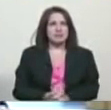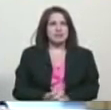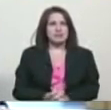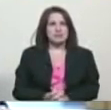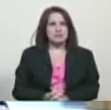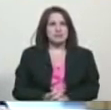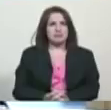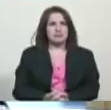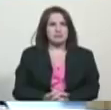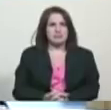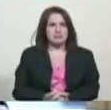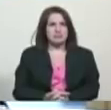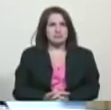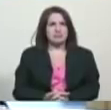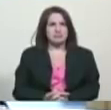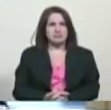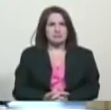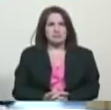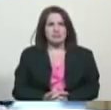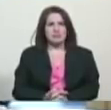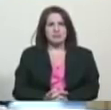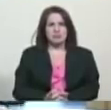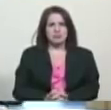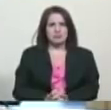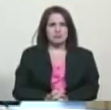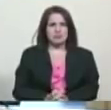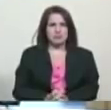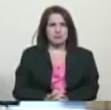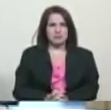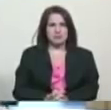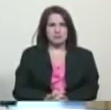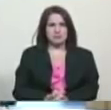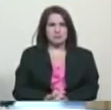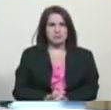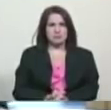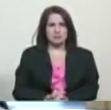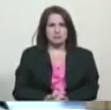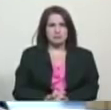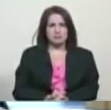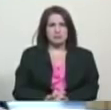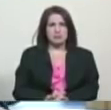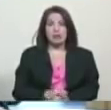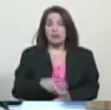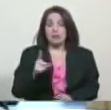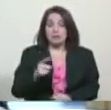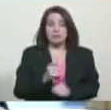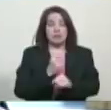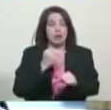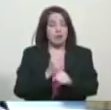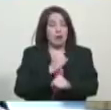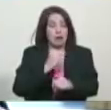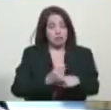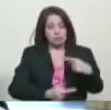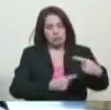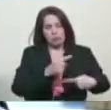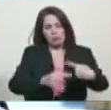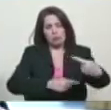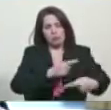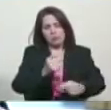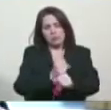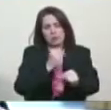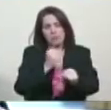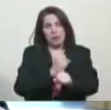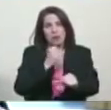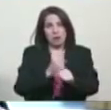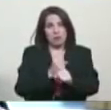contra Venezuela. Aquí está Venezuela de pie, trabajando, todos los días trabajando.